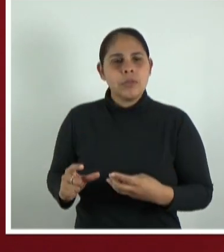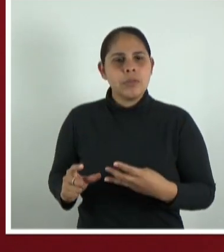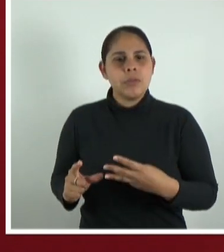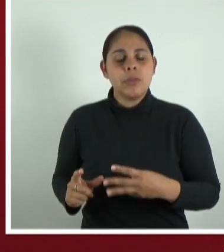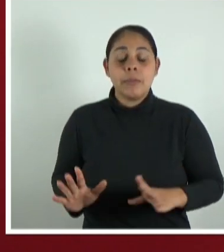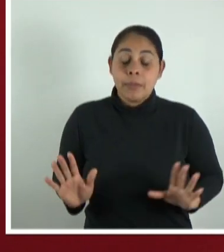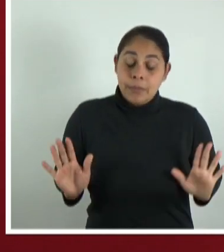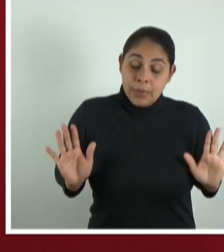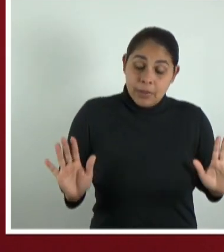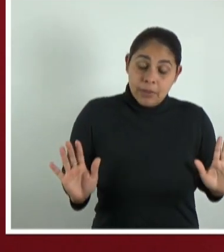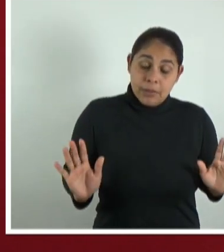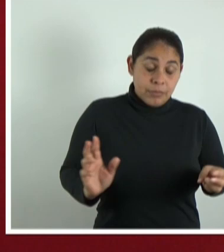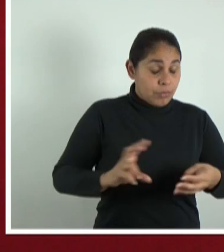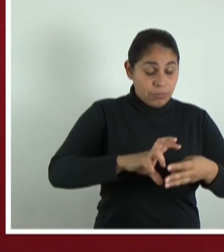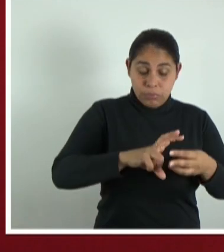Pero